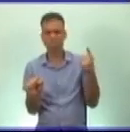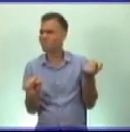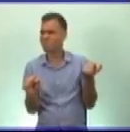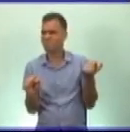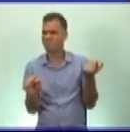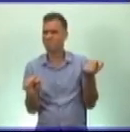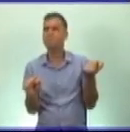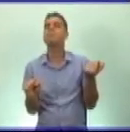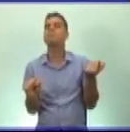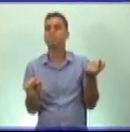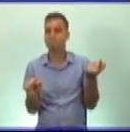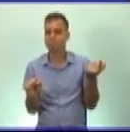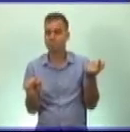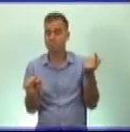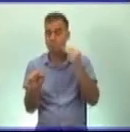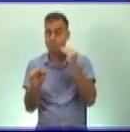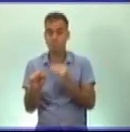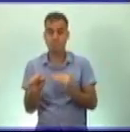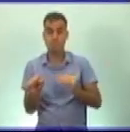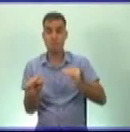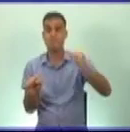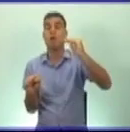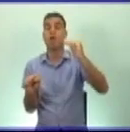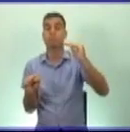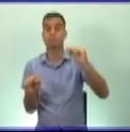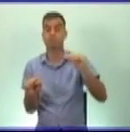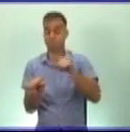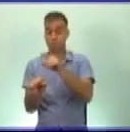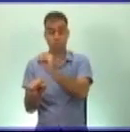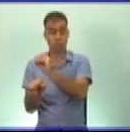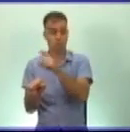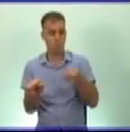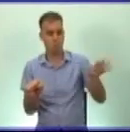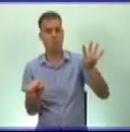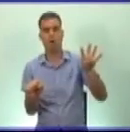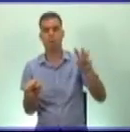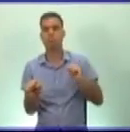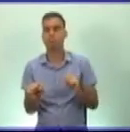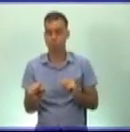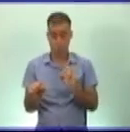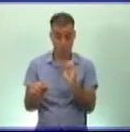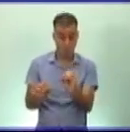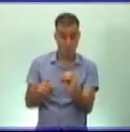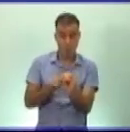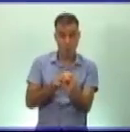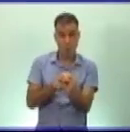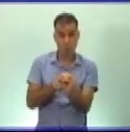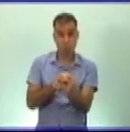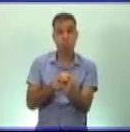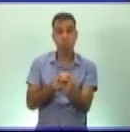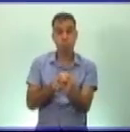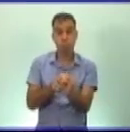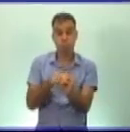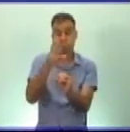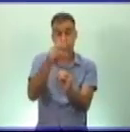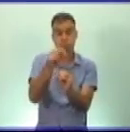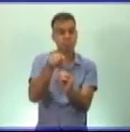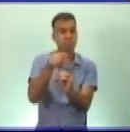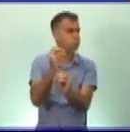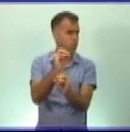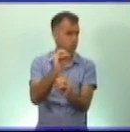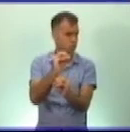oxidación aumentó. Sin embargo, en el caso del dioxígeno, partimos de su sustancia simple, que su número de oxidación es